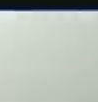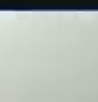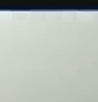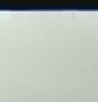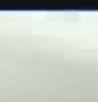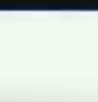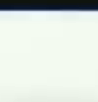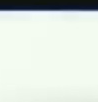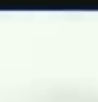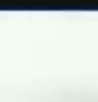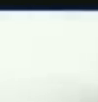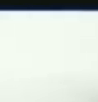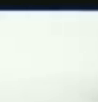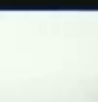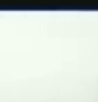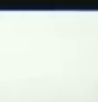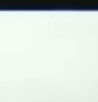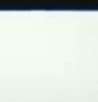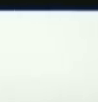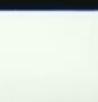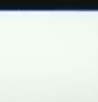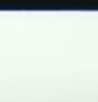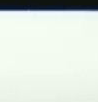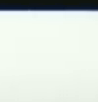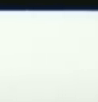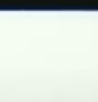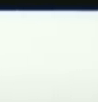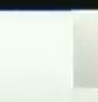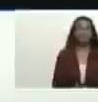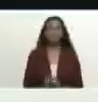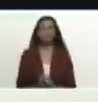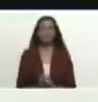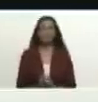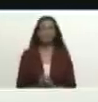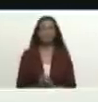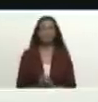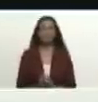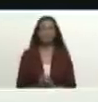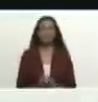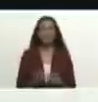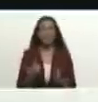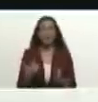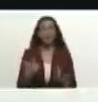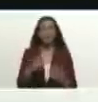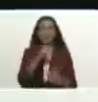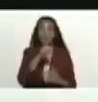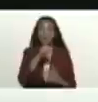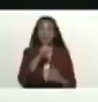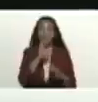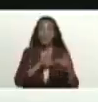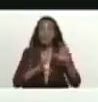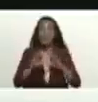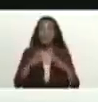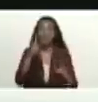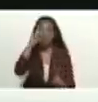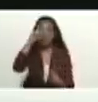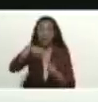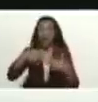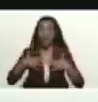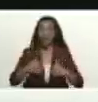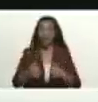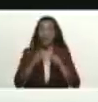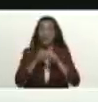áreas de cooperación para la ciencia aplicada en la salud en la producción de